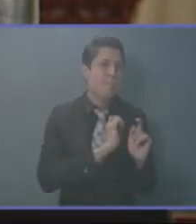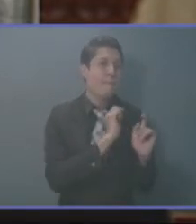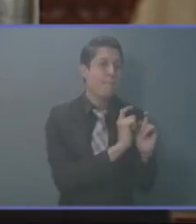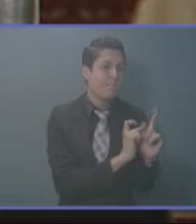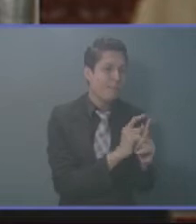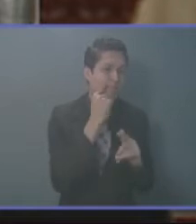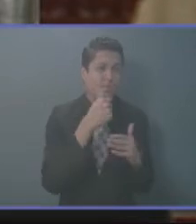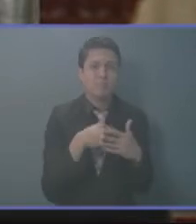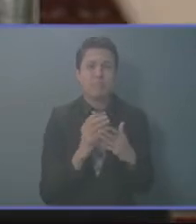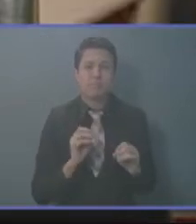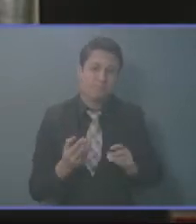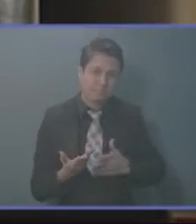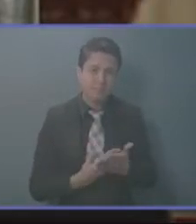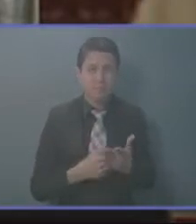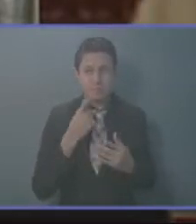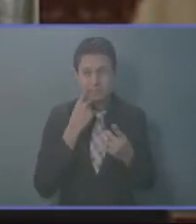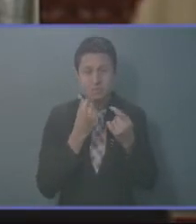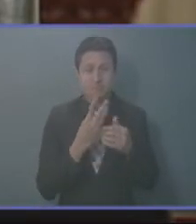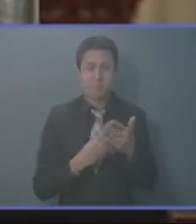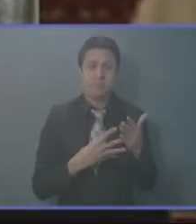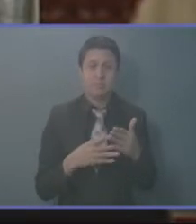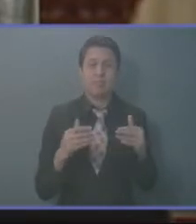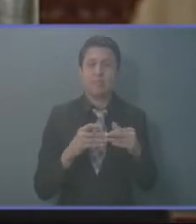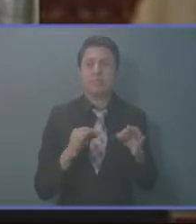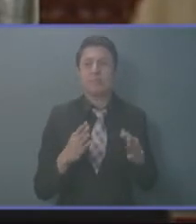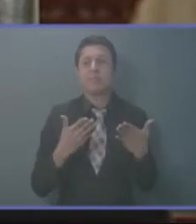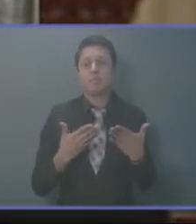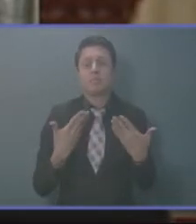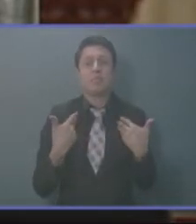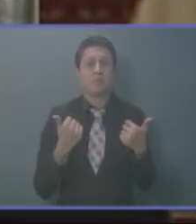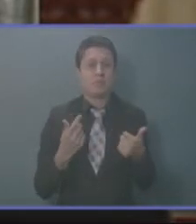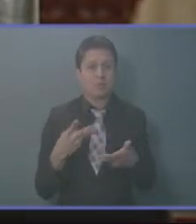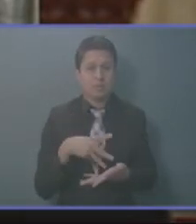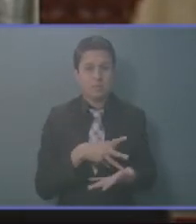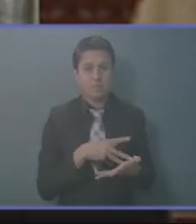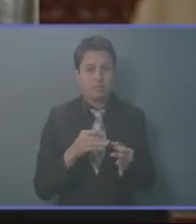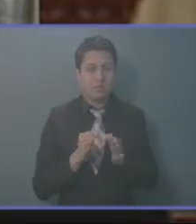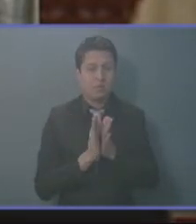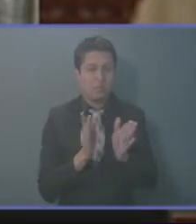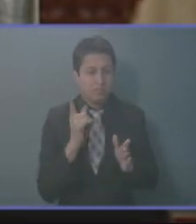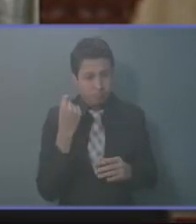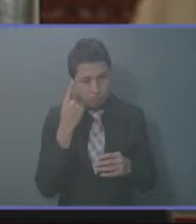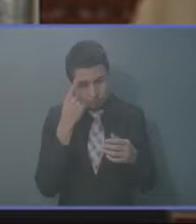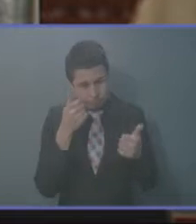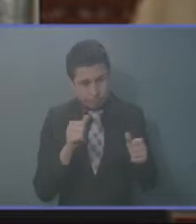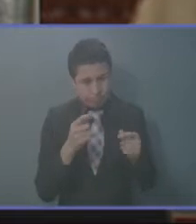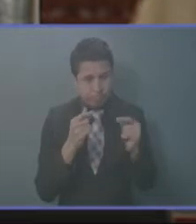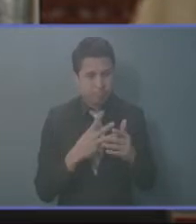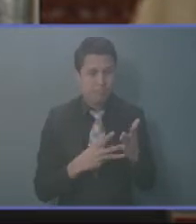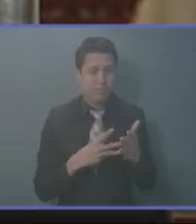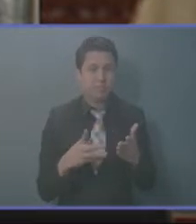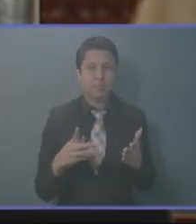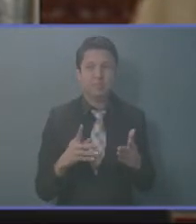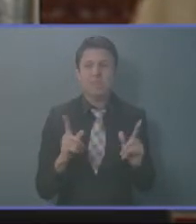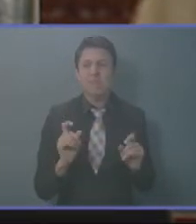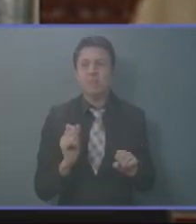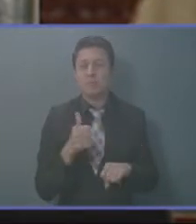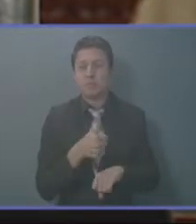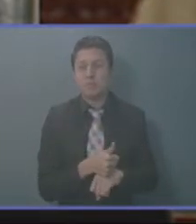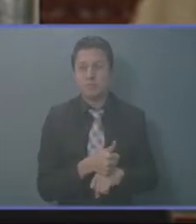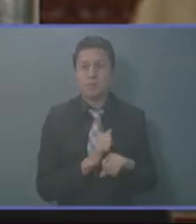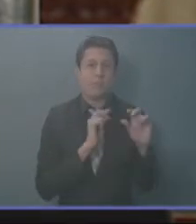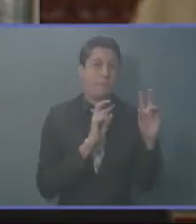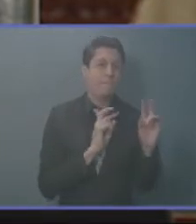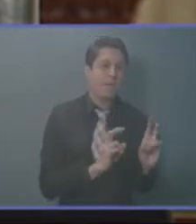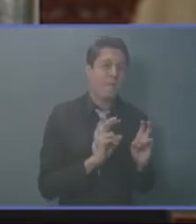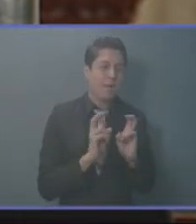no desproteger el equilibrio presupuestario y la salud de la población en general al aprobar disposiciones que no se fundamenten en aspectos